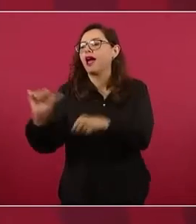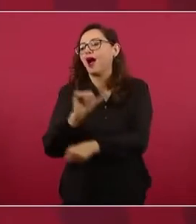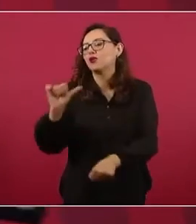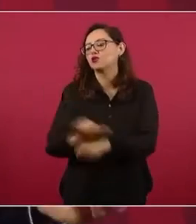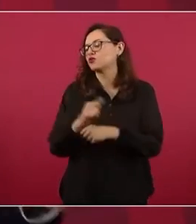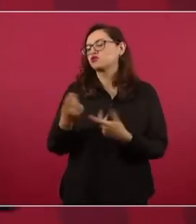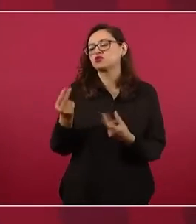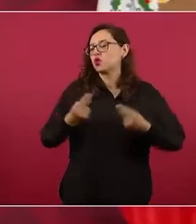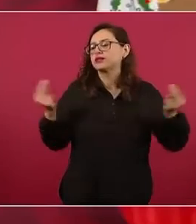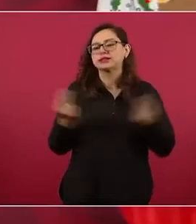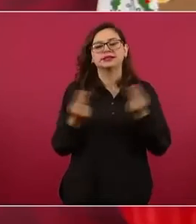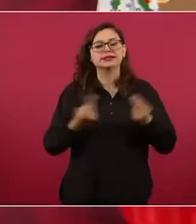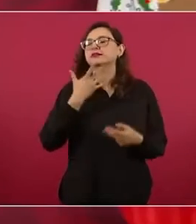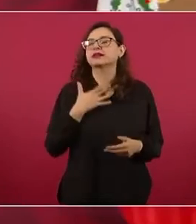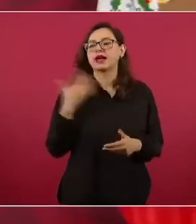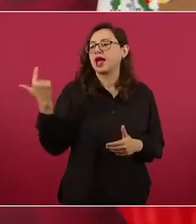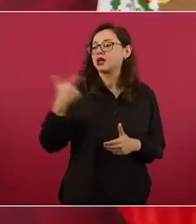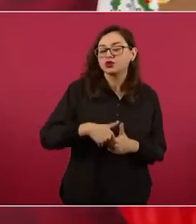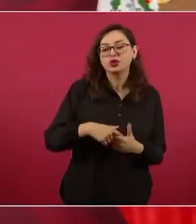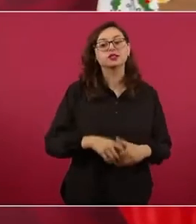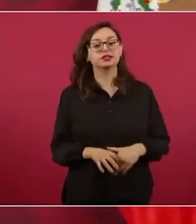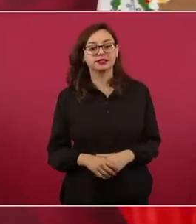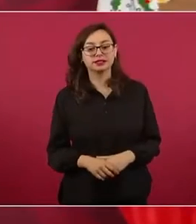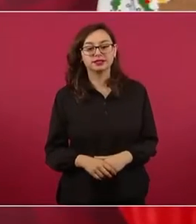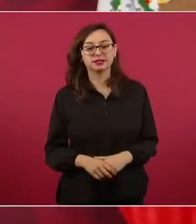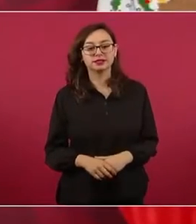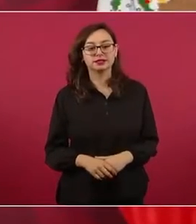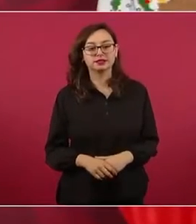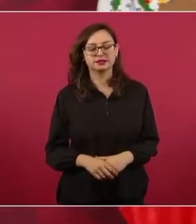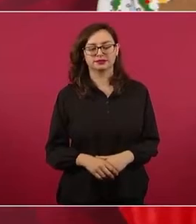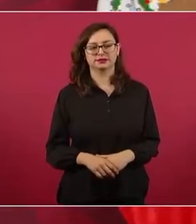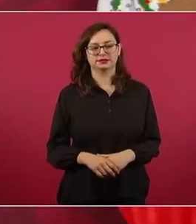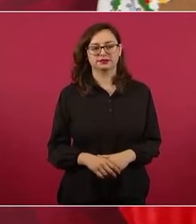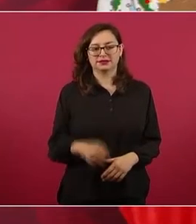y no consumía gasolina. Secretario de Hacienda.